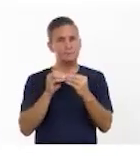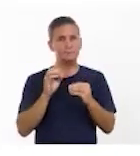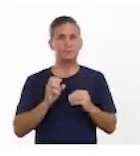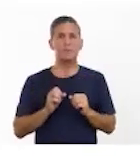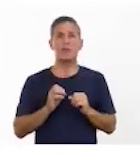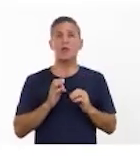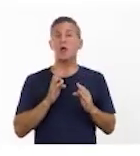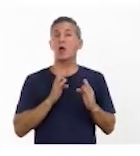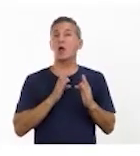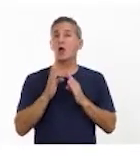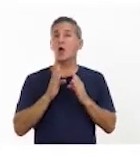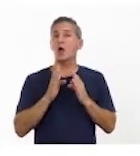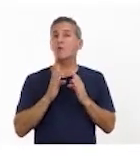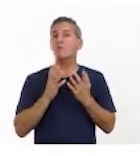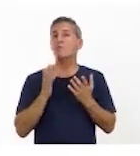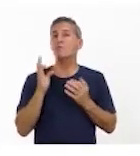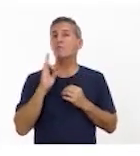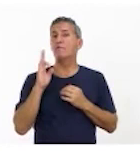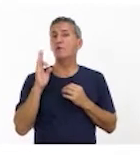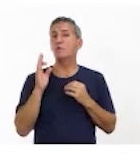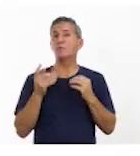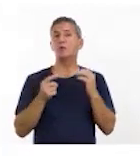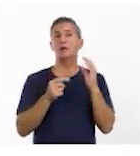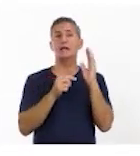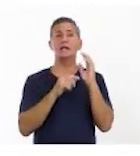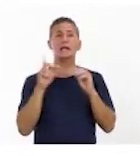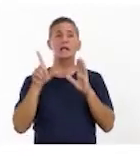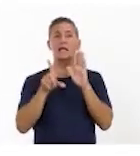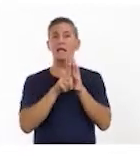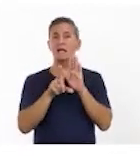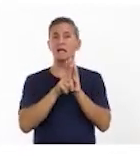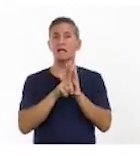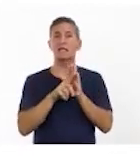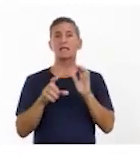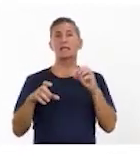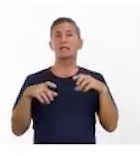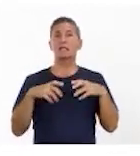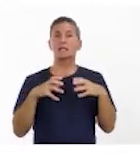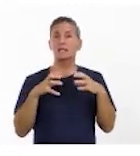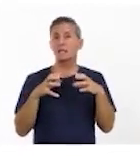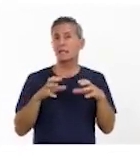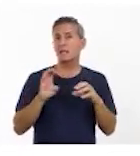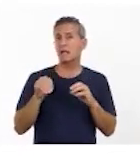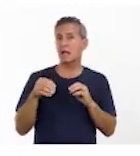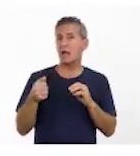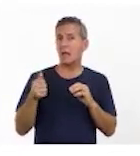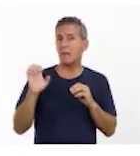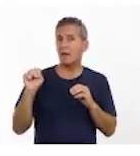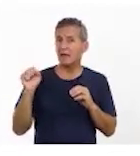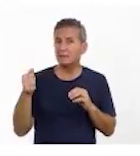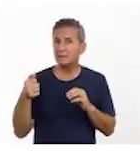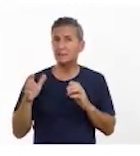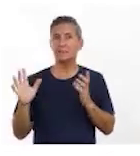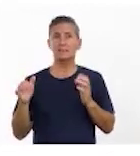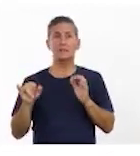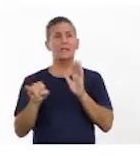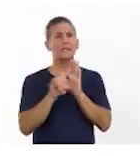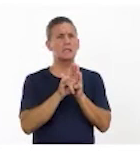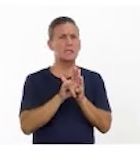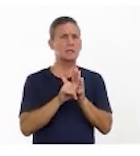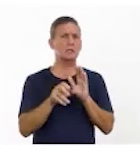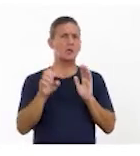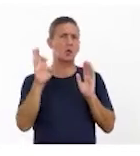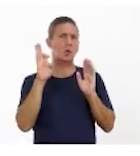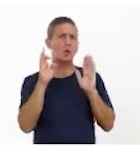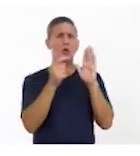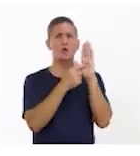Formular la ley de acción de masa para sistemas químicos reversibles, homogéneos y heterogéneos, identificar los